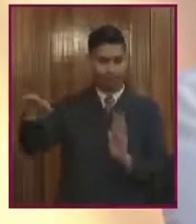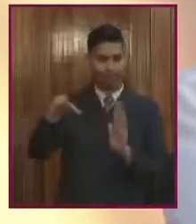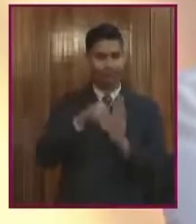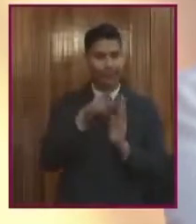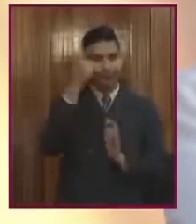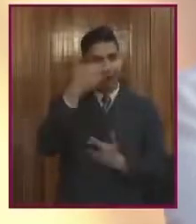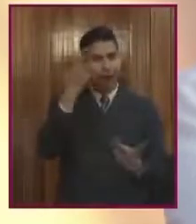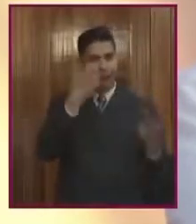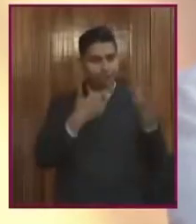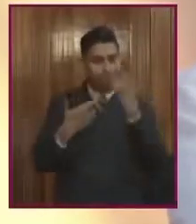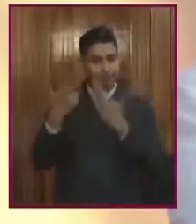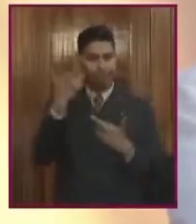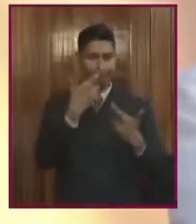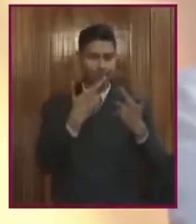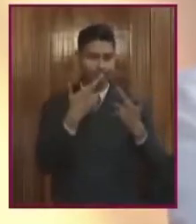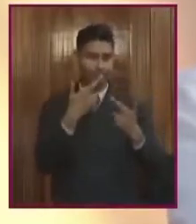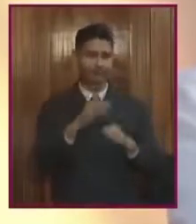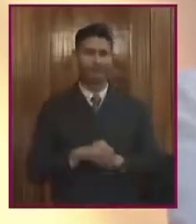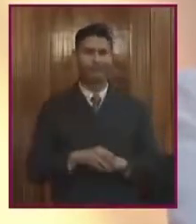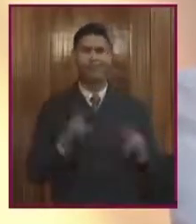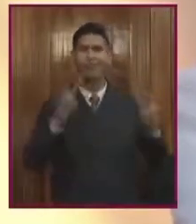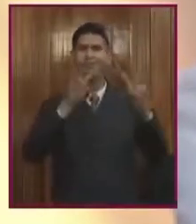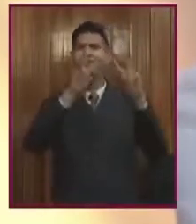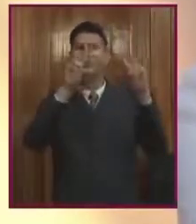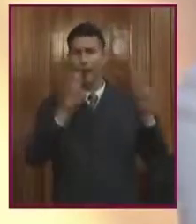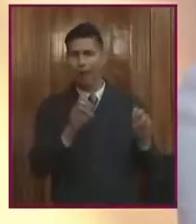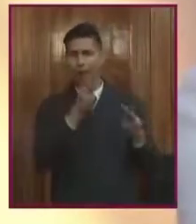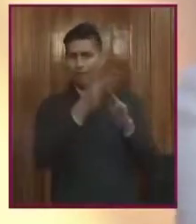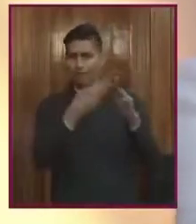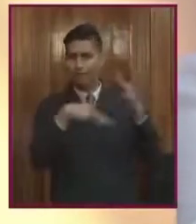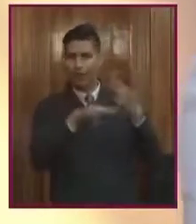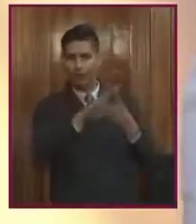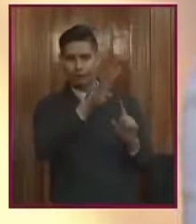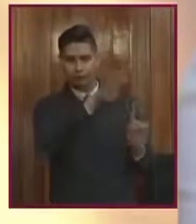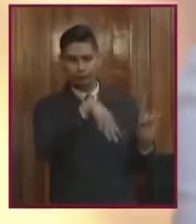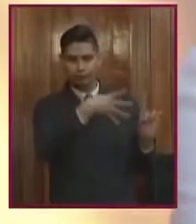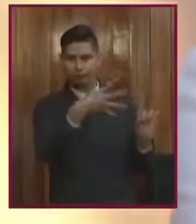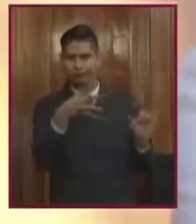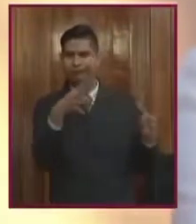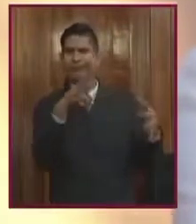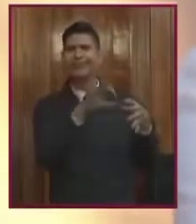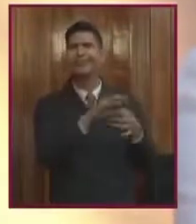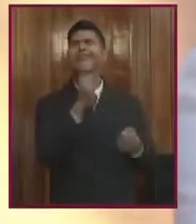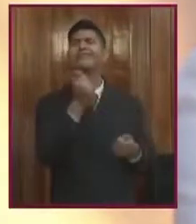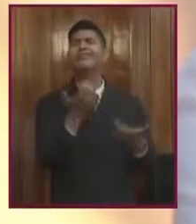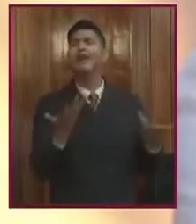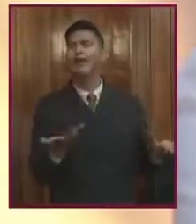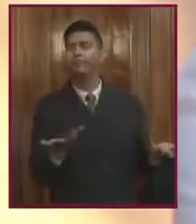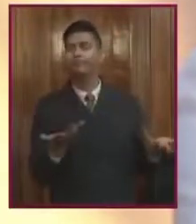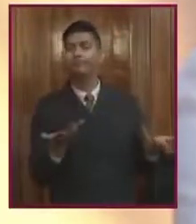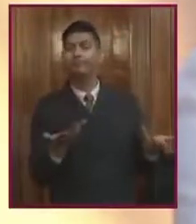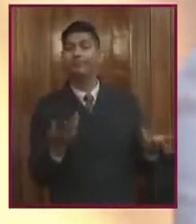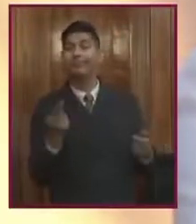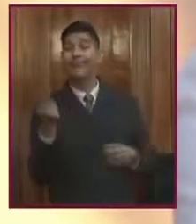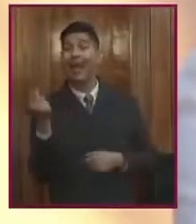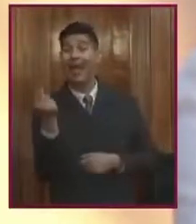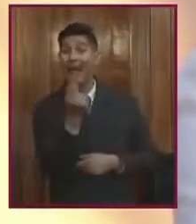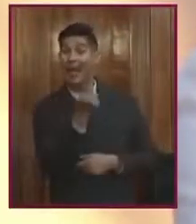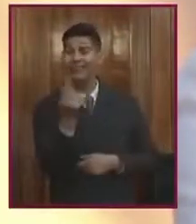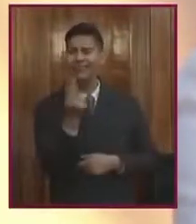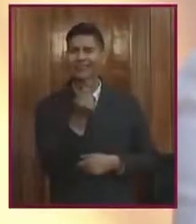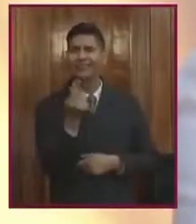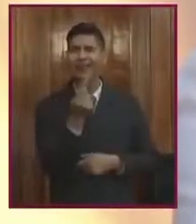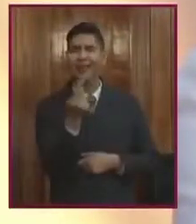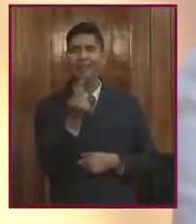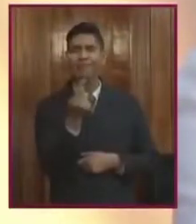Integración curricular no es un tema sencillo. Se trata, sin lugar a dudas, de la transformación más ambiciosa